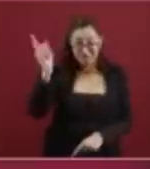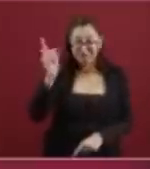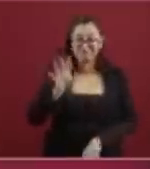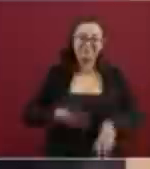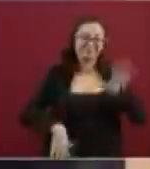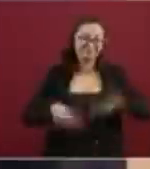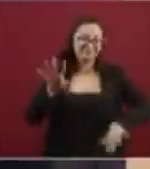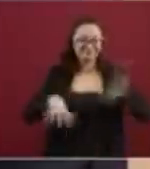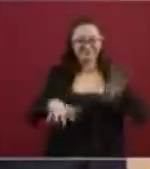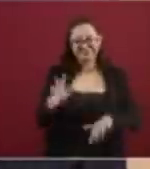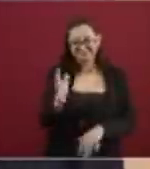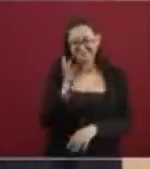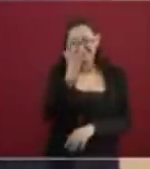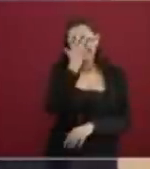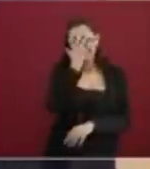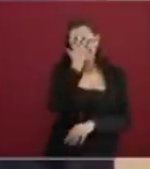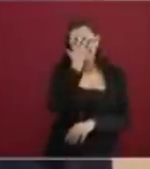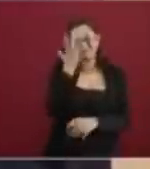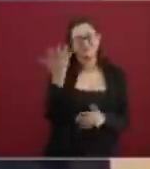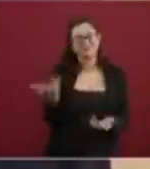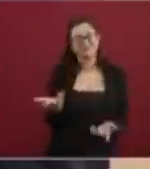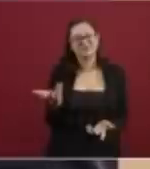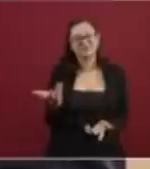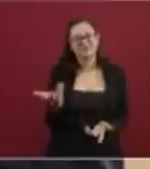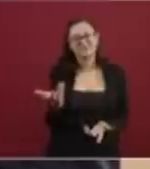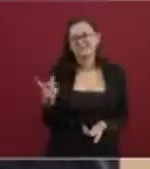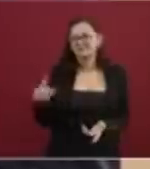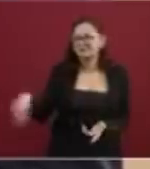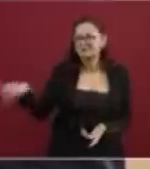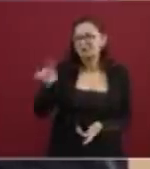porque existe la mala costumbre.